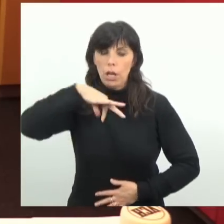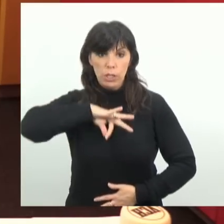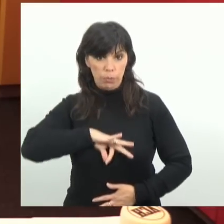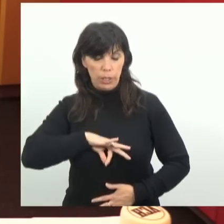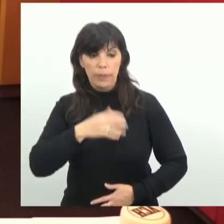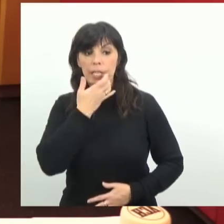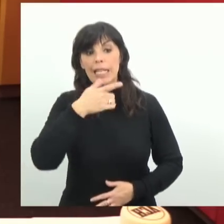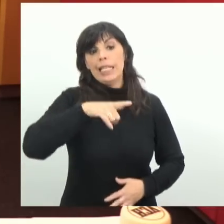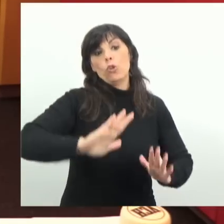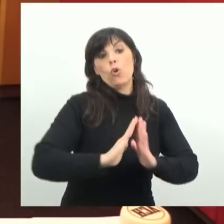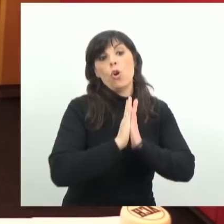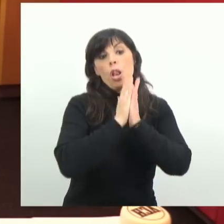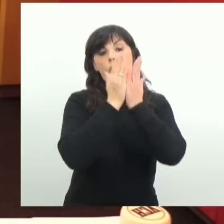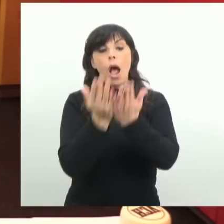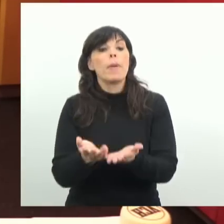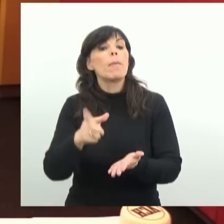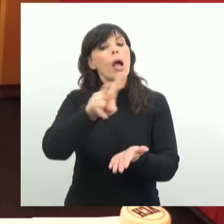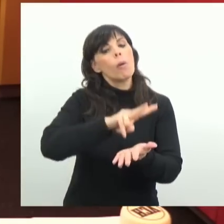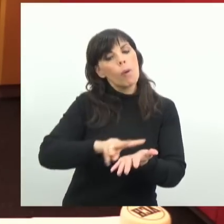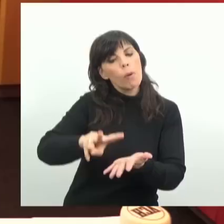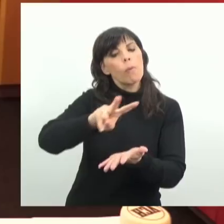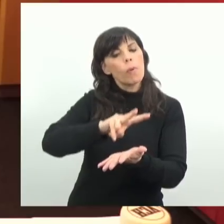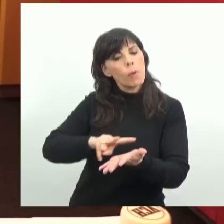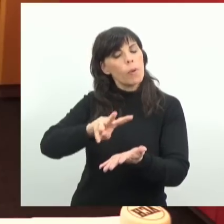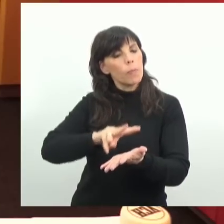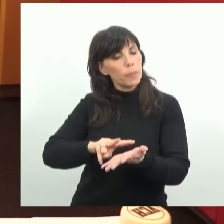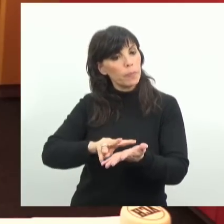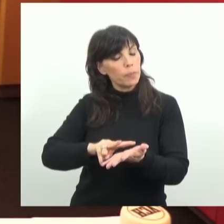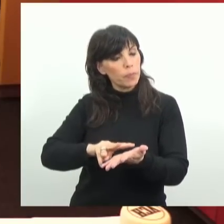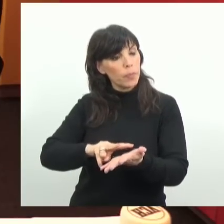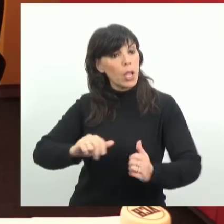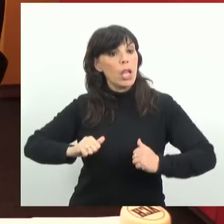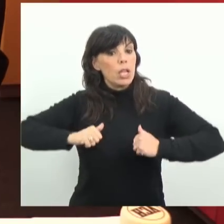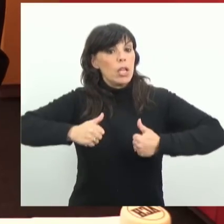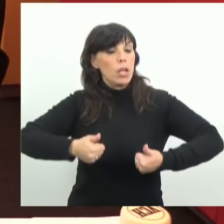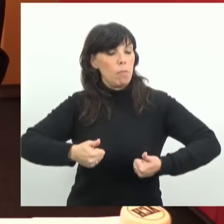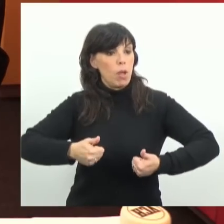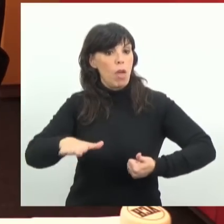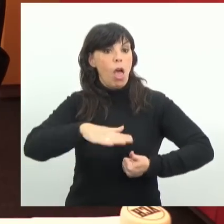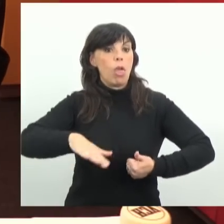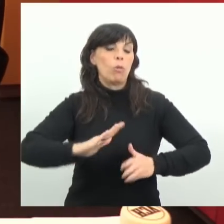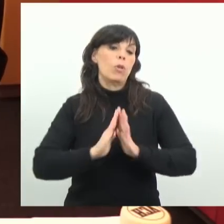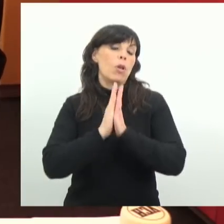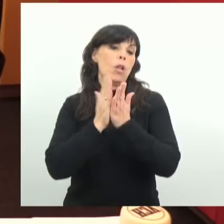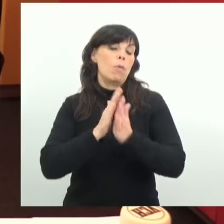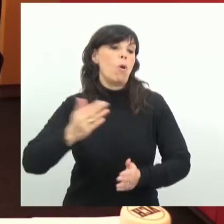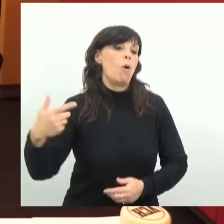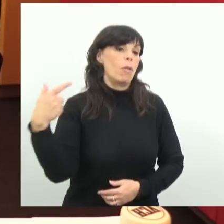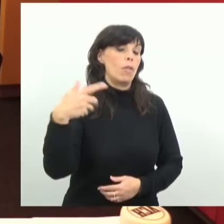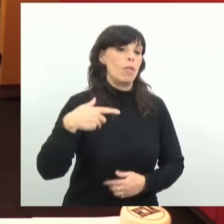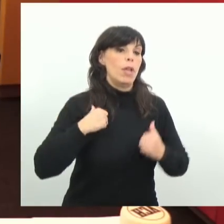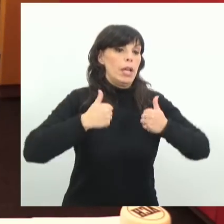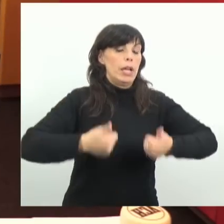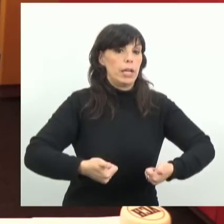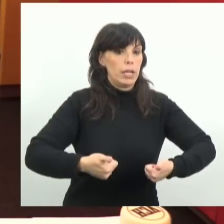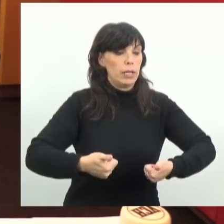y uno llega al libro de Génesis, puede aprender cómo Dios el Padre ha